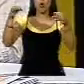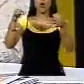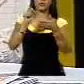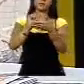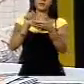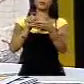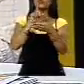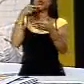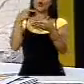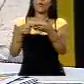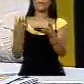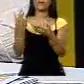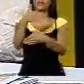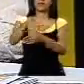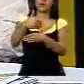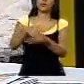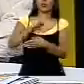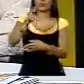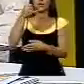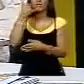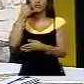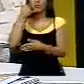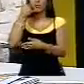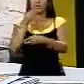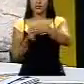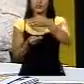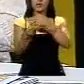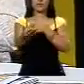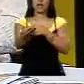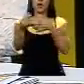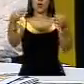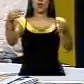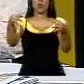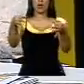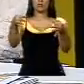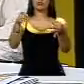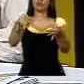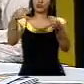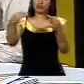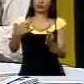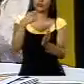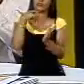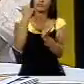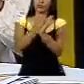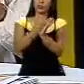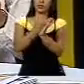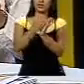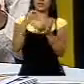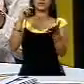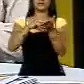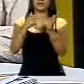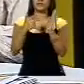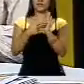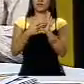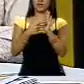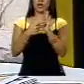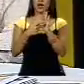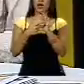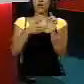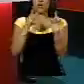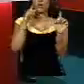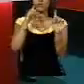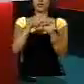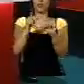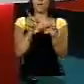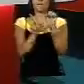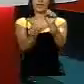planillita. Y te dan tu comprobante que te has registrado. Y con ese registro no se trata de un recenso en el partido, ojo, se trata